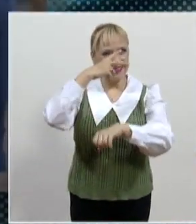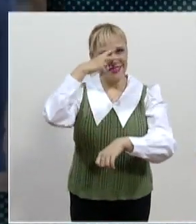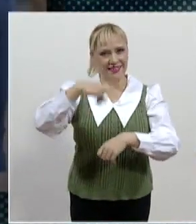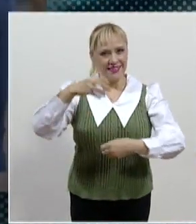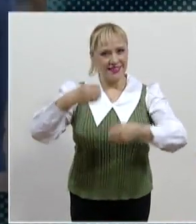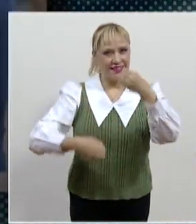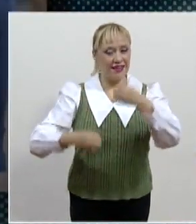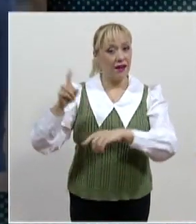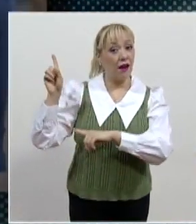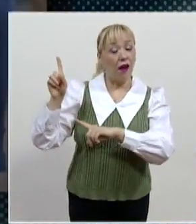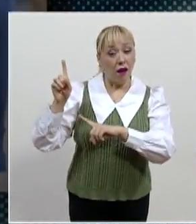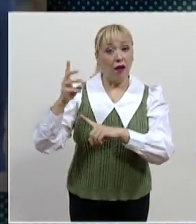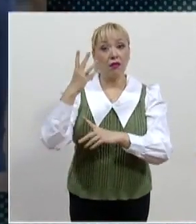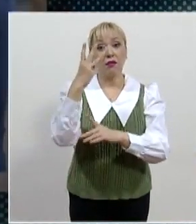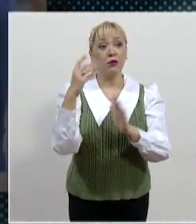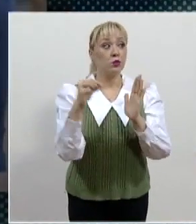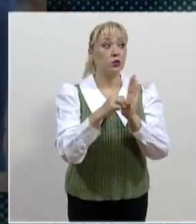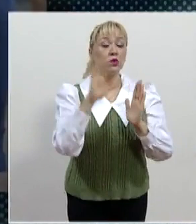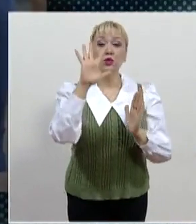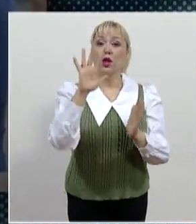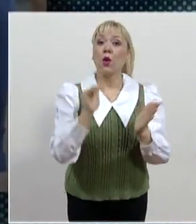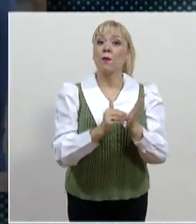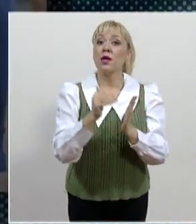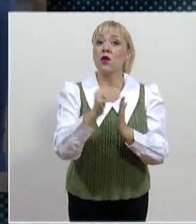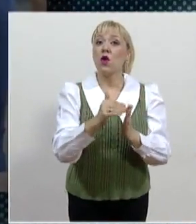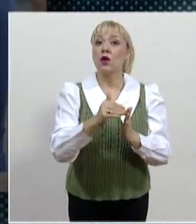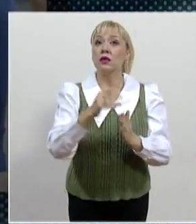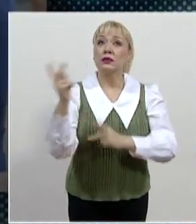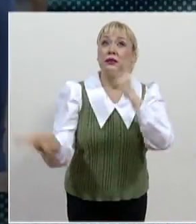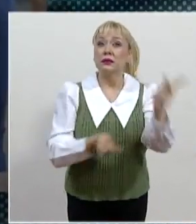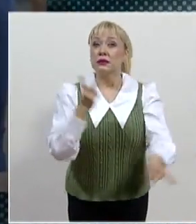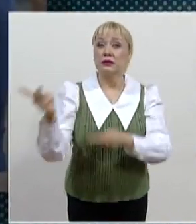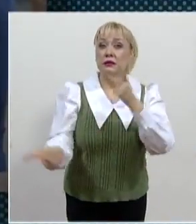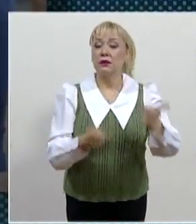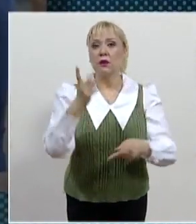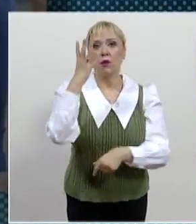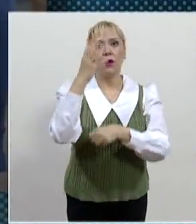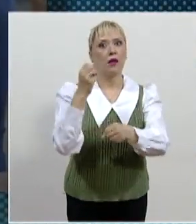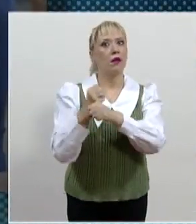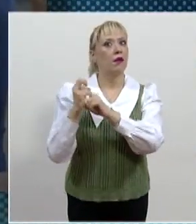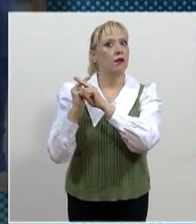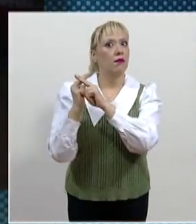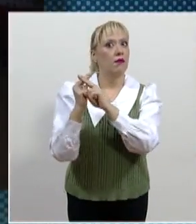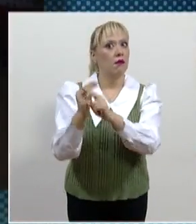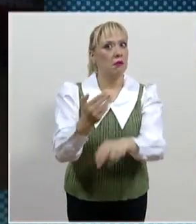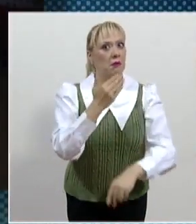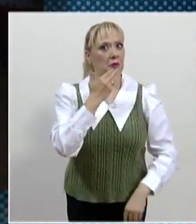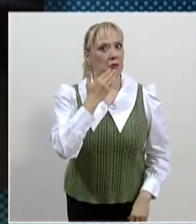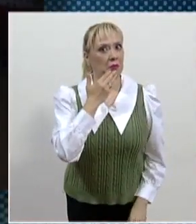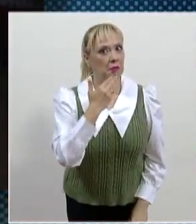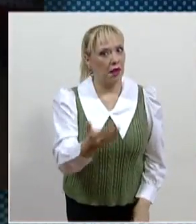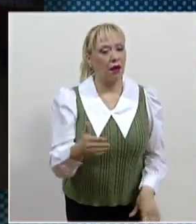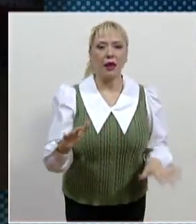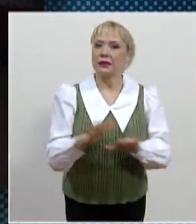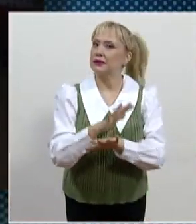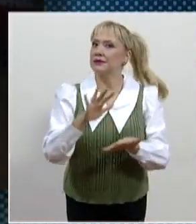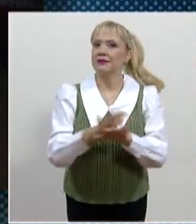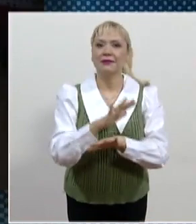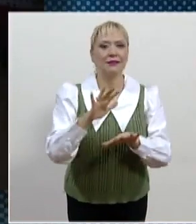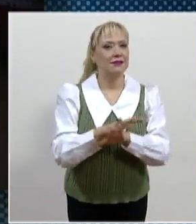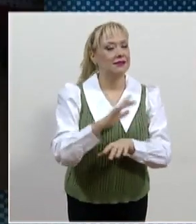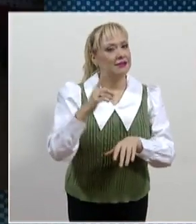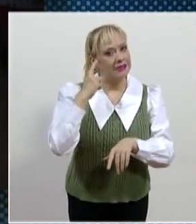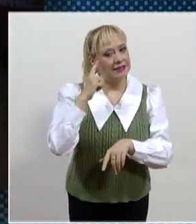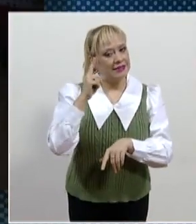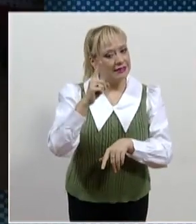ha recibido más de 3.5 millones de consultas en sus 4 años de funcionamiento. Se actualiza constantemente para